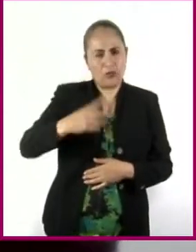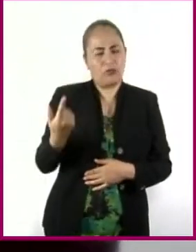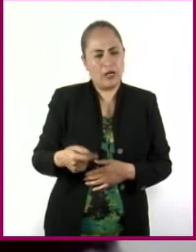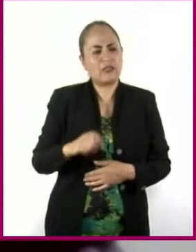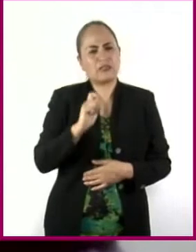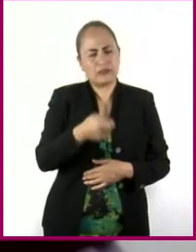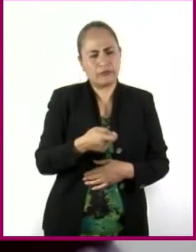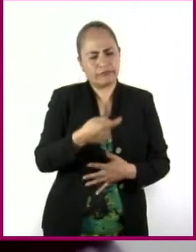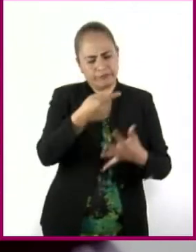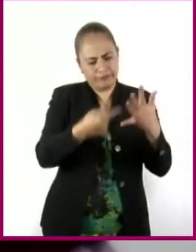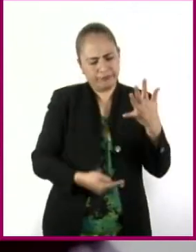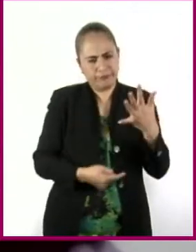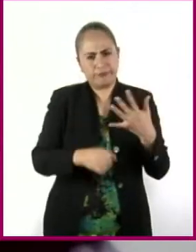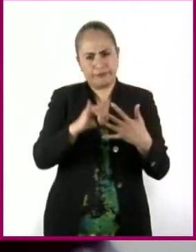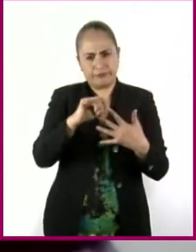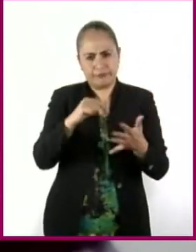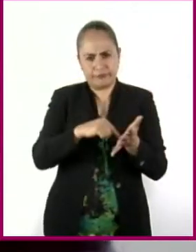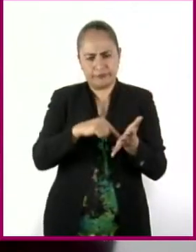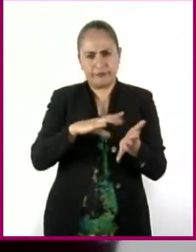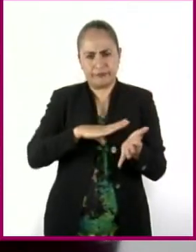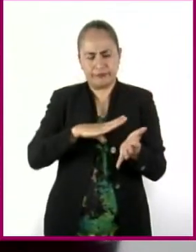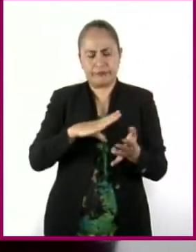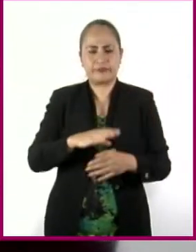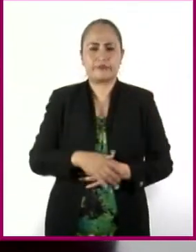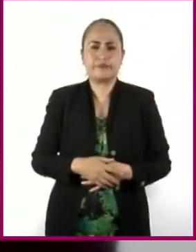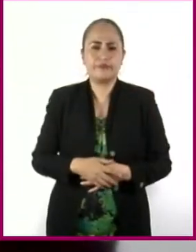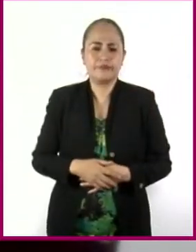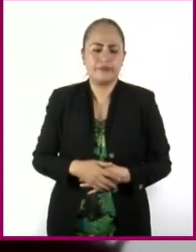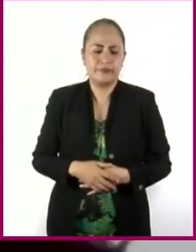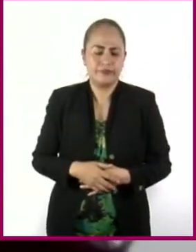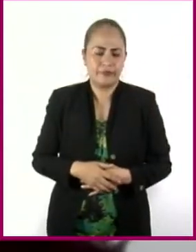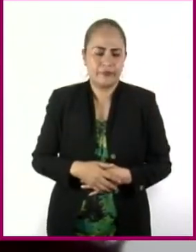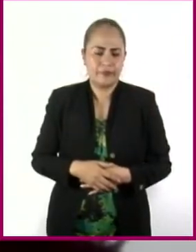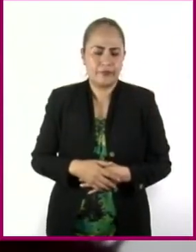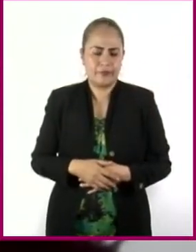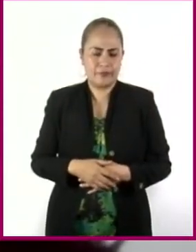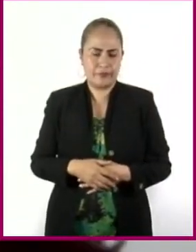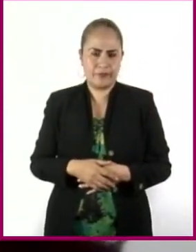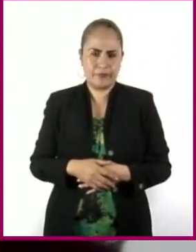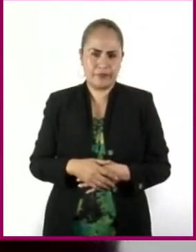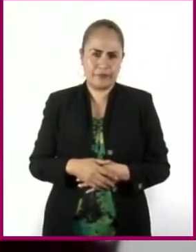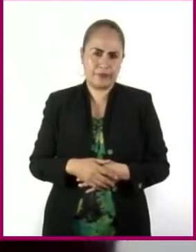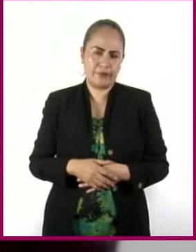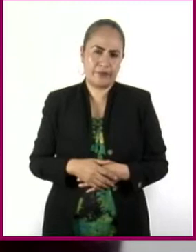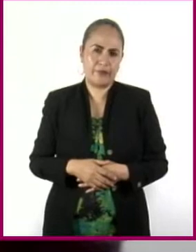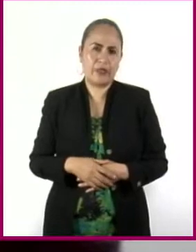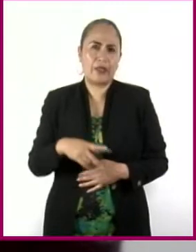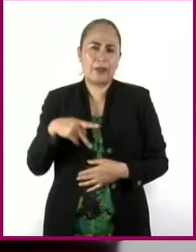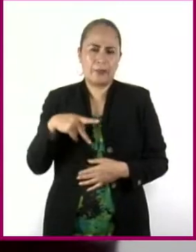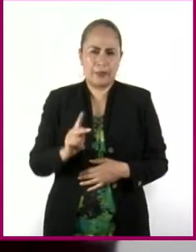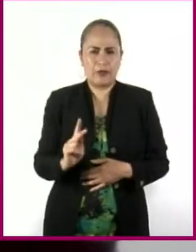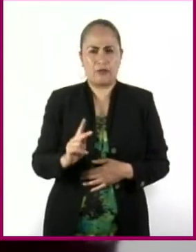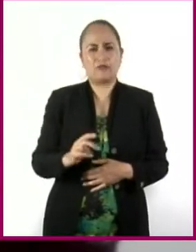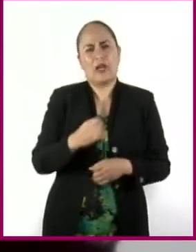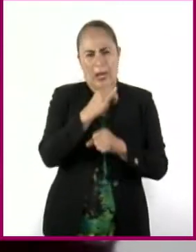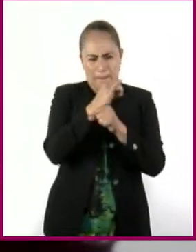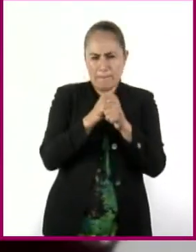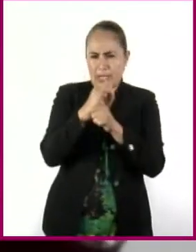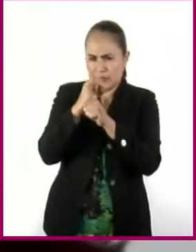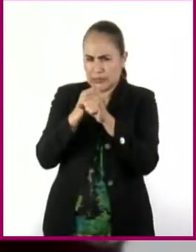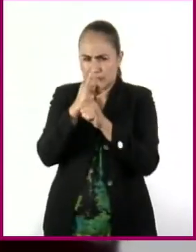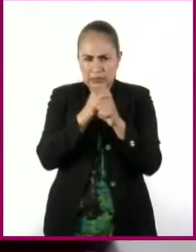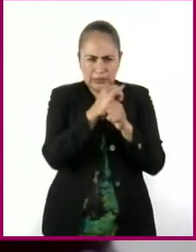ese sentido. Pero bueno, cuando observamos o se hacen investigaciones, pues